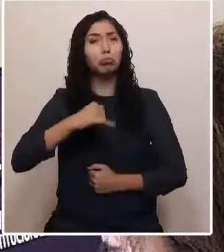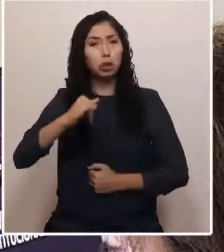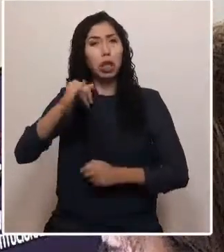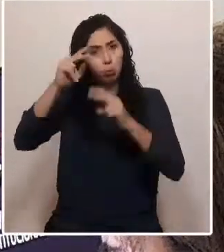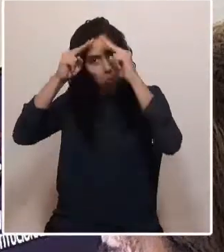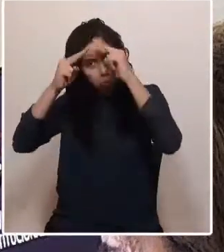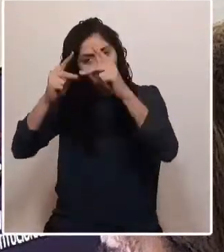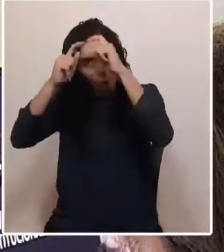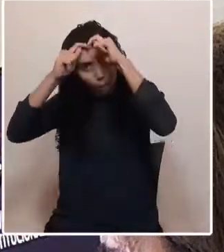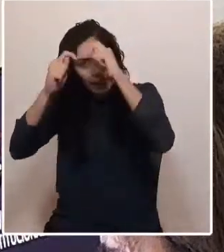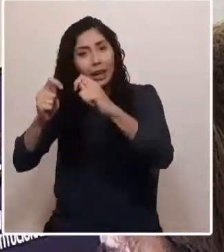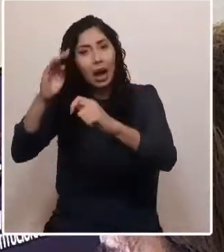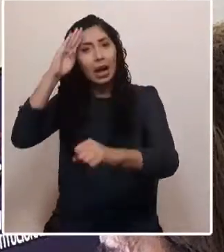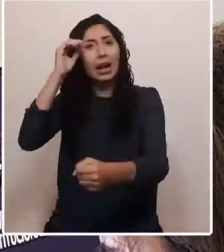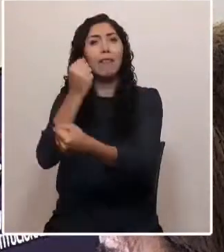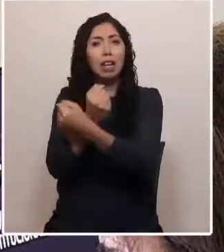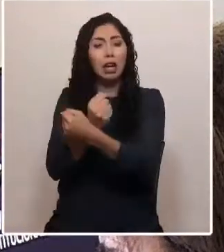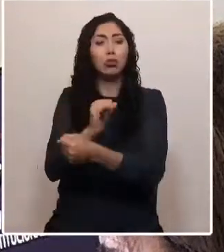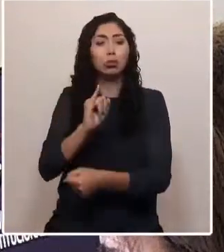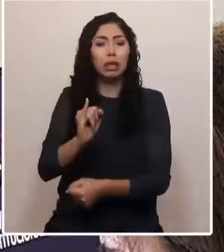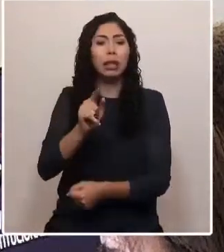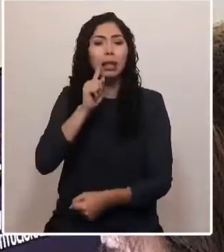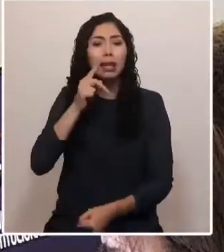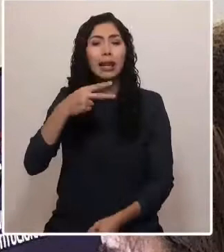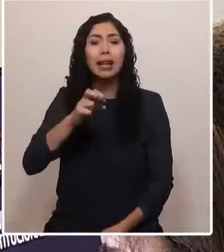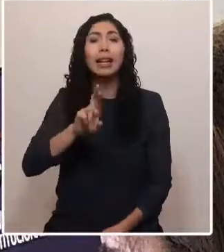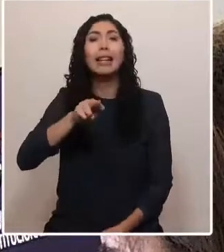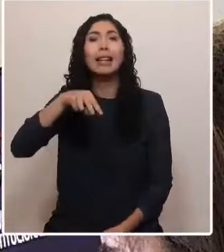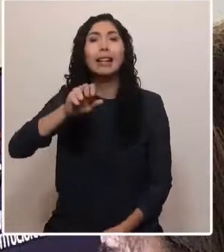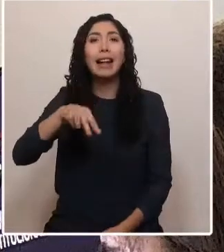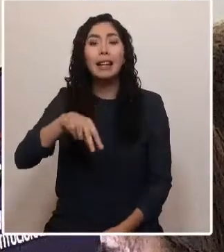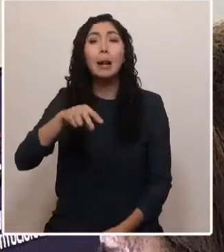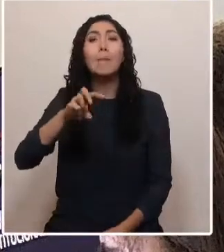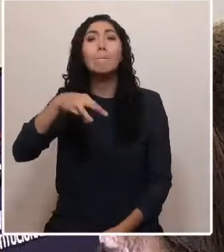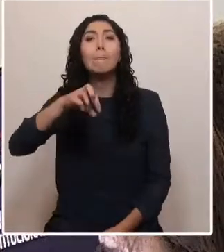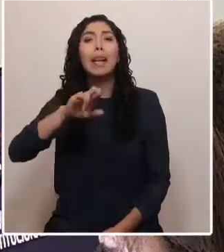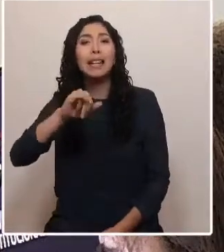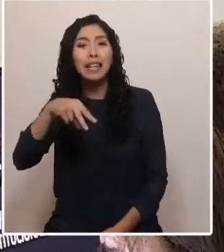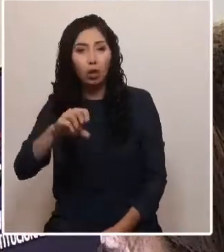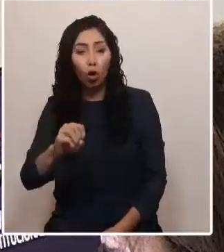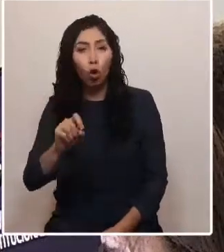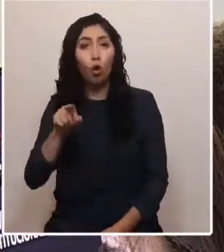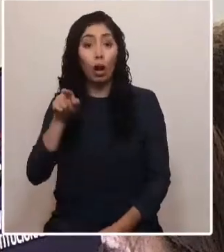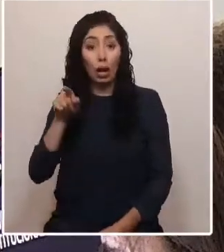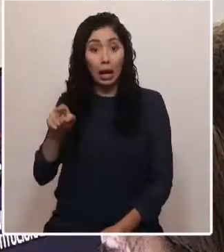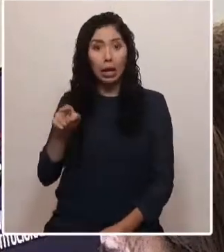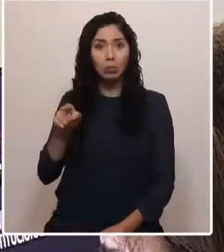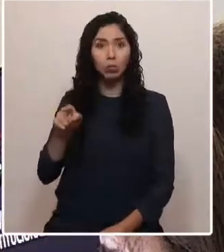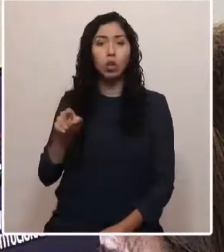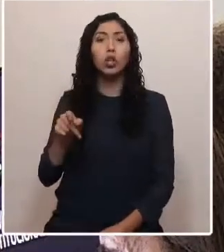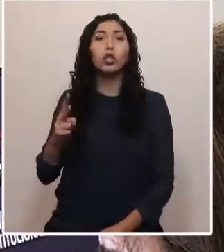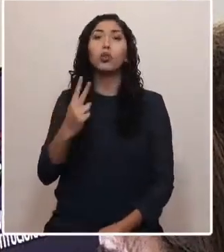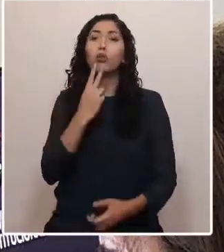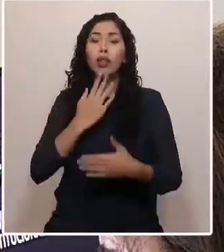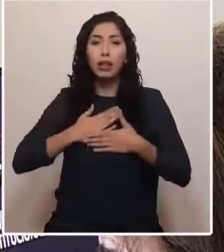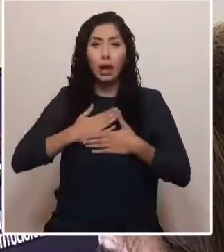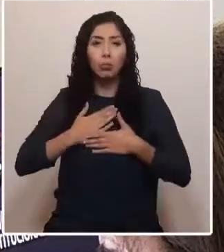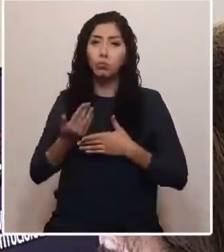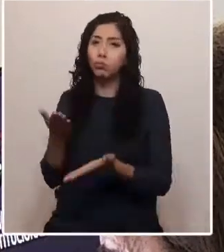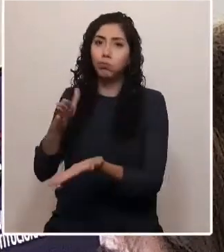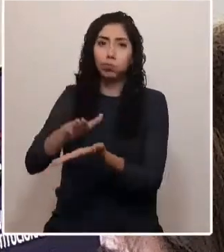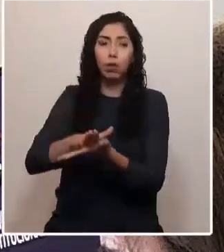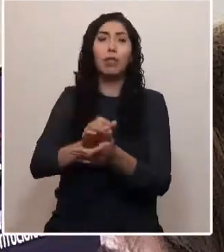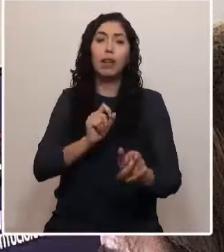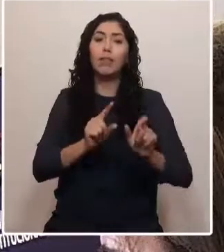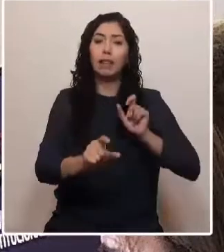a Carabineros en la figura de Hernán Merino Correa, quien fue un teniente Carabineros de Chile, quien dio su vida defendiendo la soberanía en Laguna